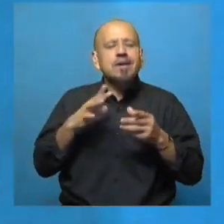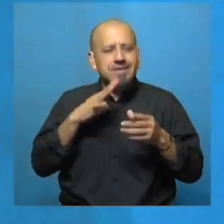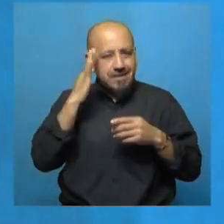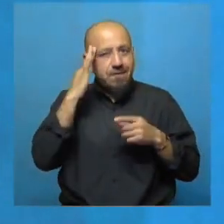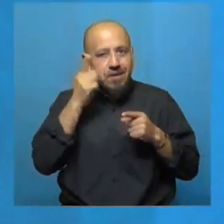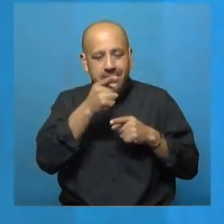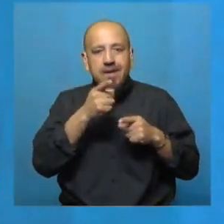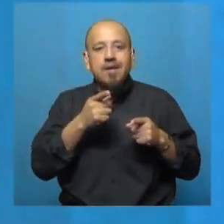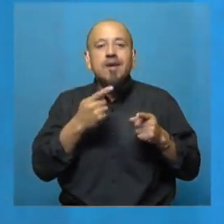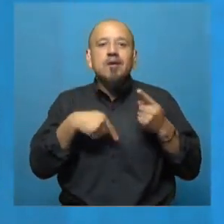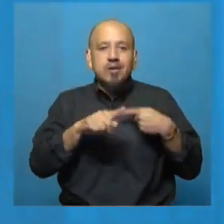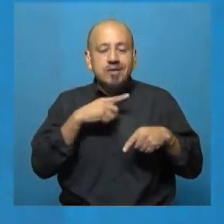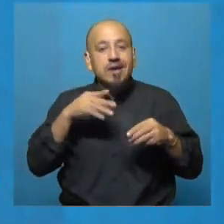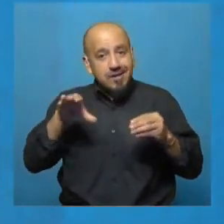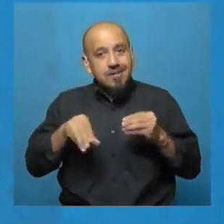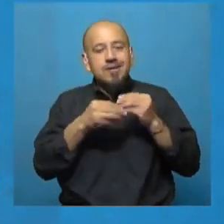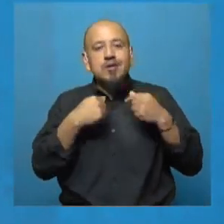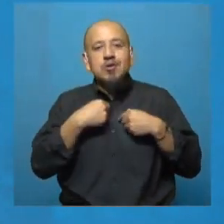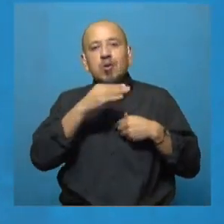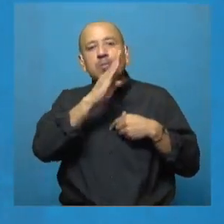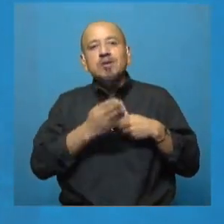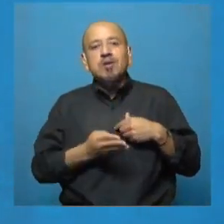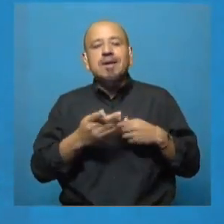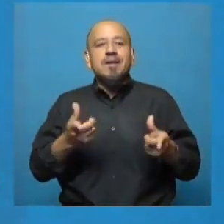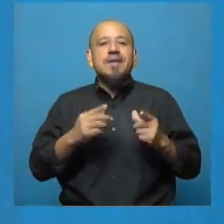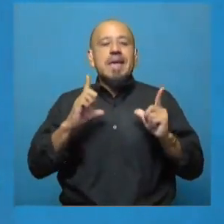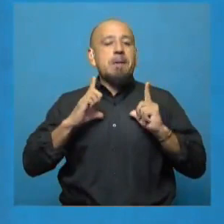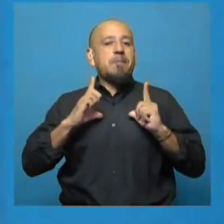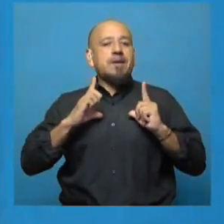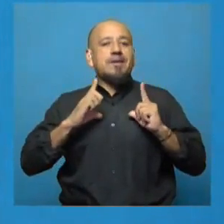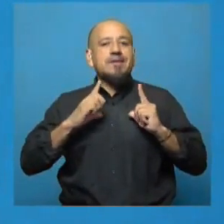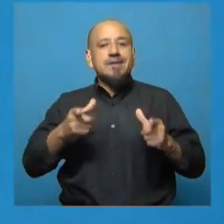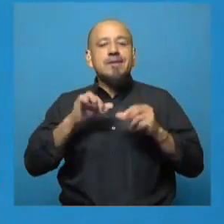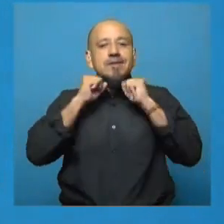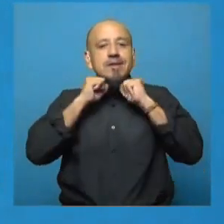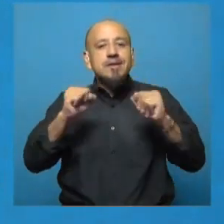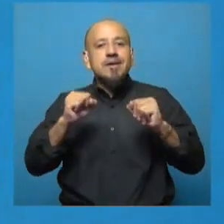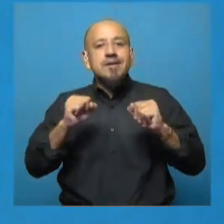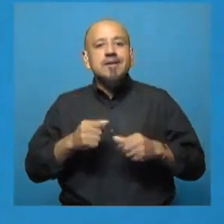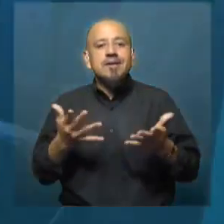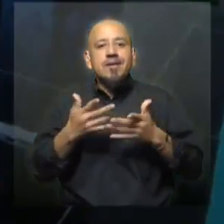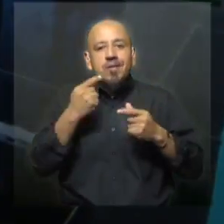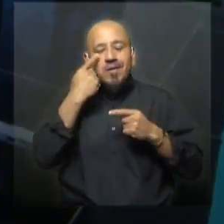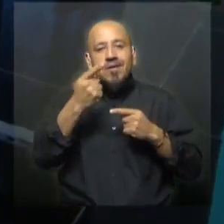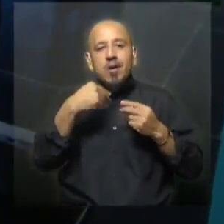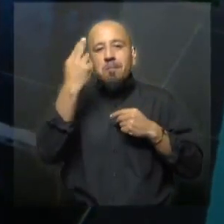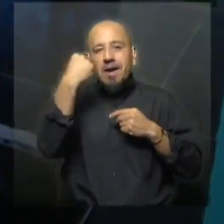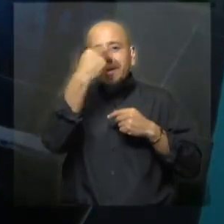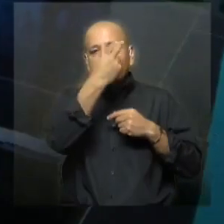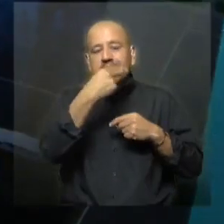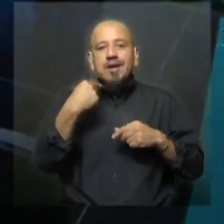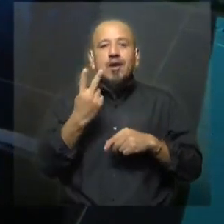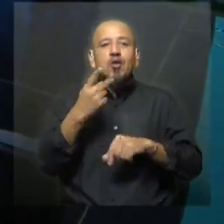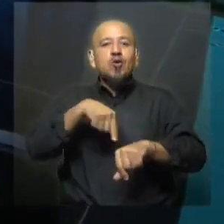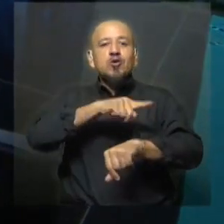ahí y bueno va a ser el personaje de Esperanza que era la secretaria del programa y ahora que pasé por maquillaje recuerdo que venía como dos